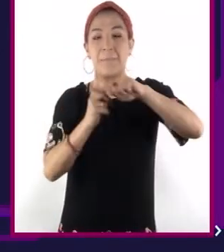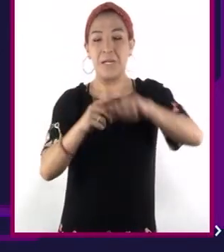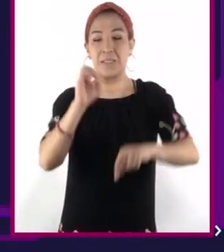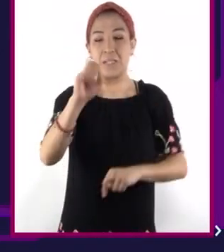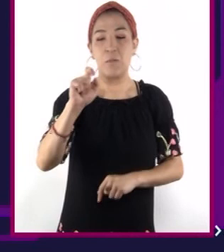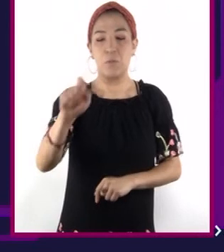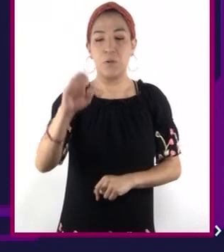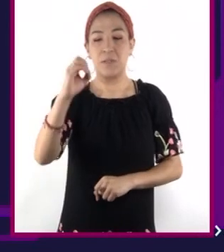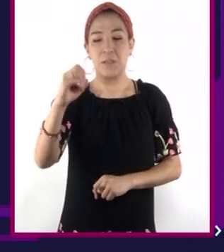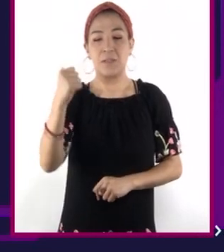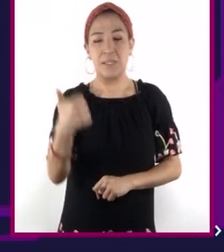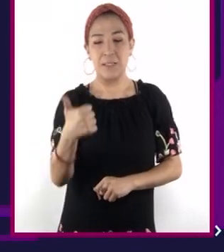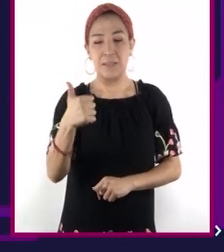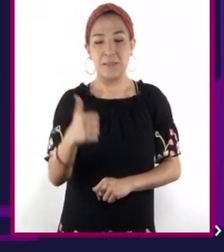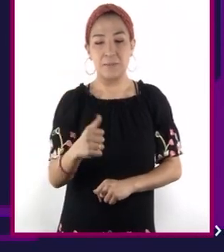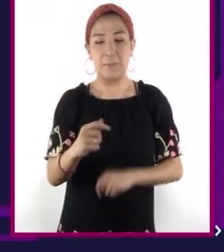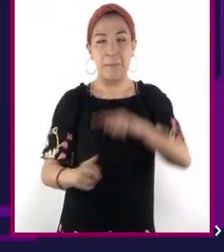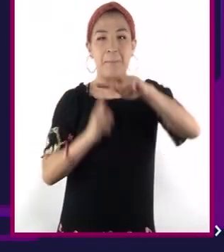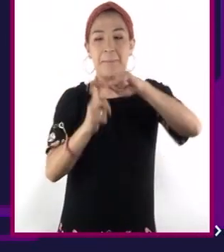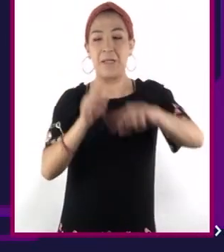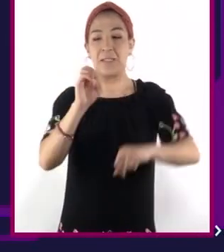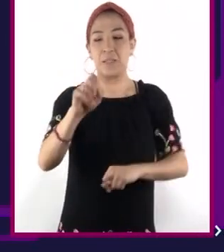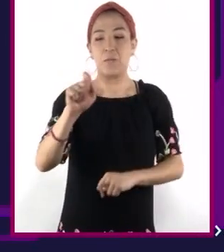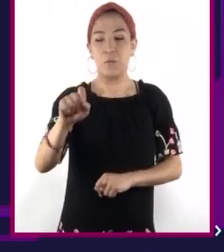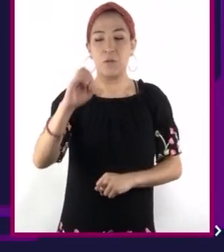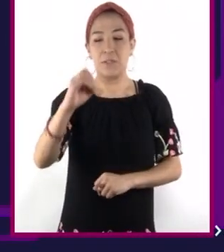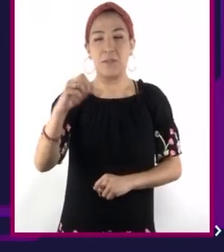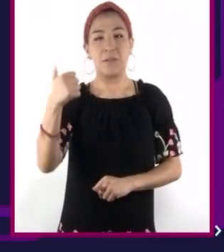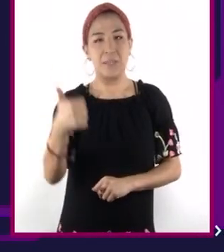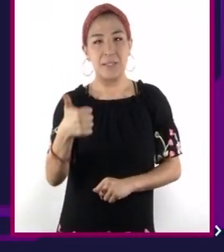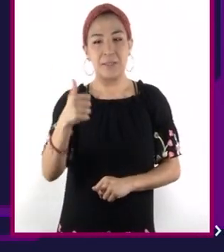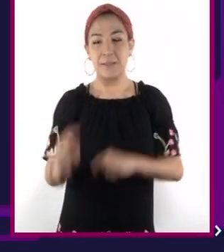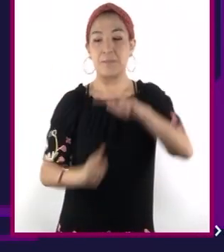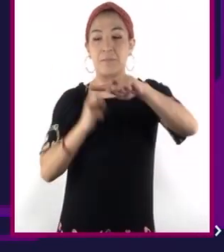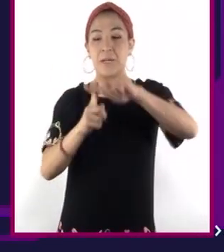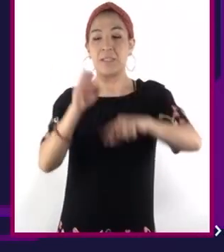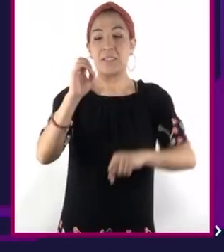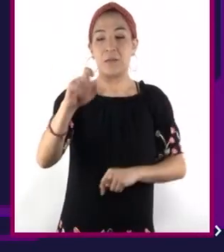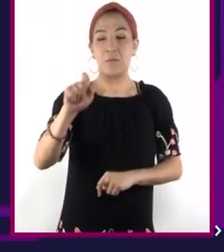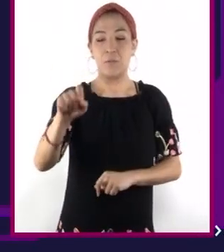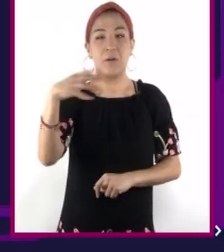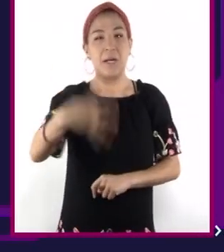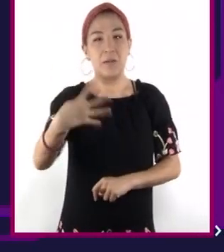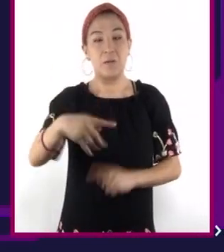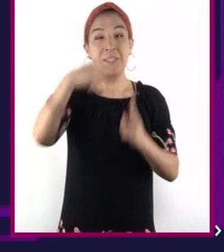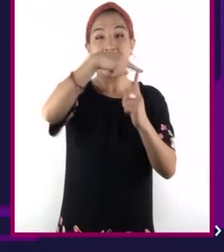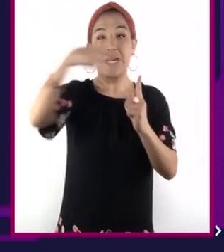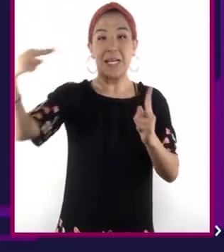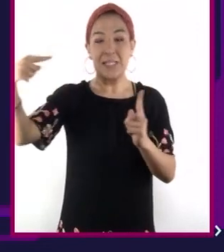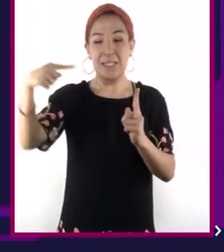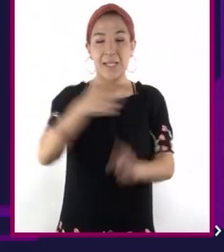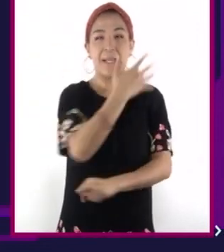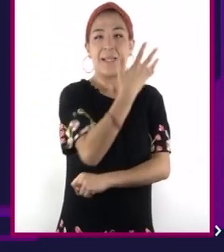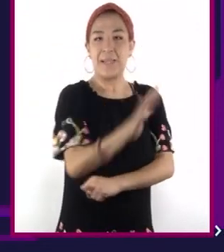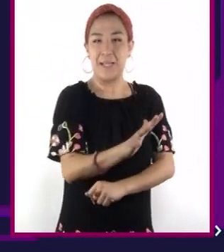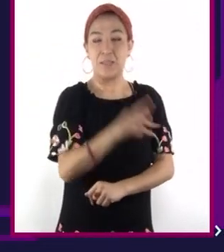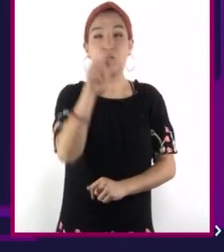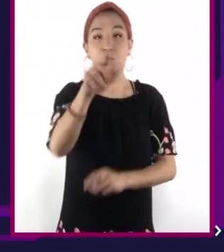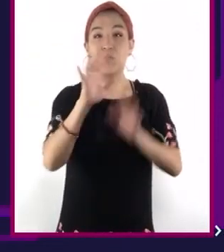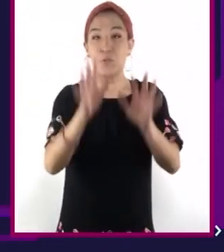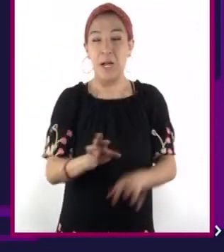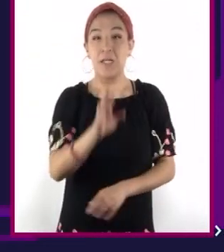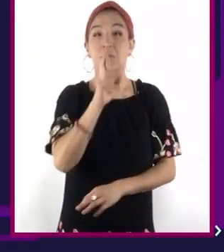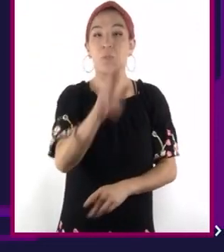más 0.06 más 0.14 entre 10. Al realizar la suma se